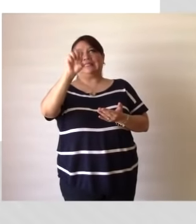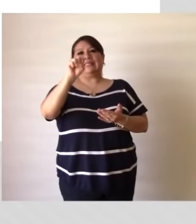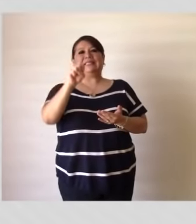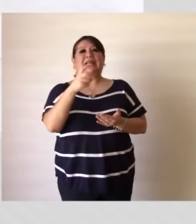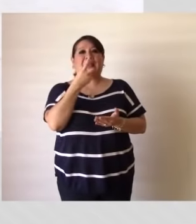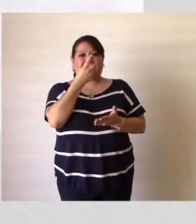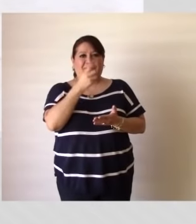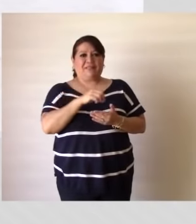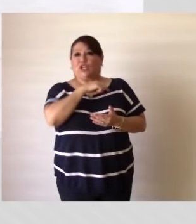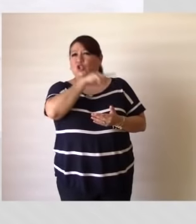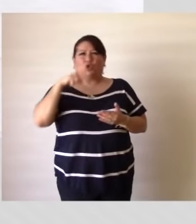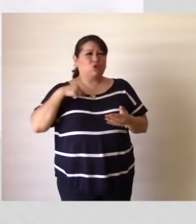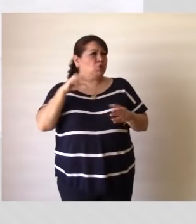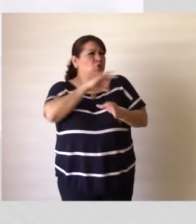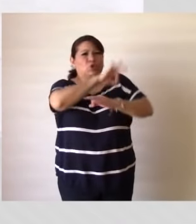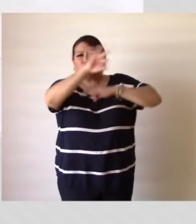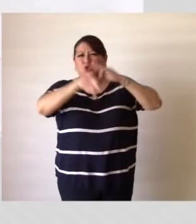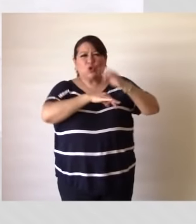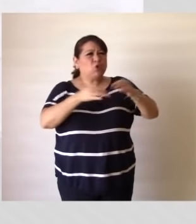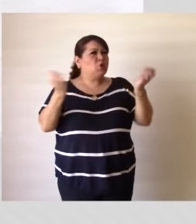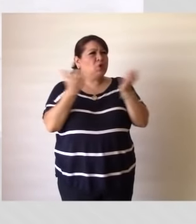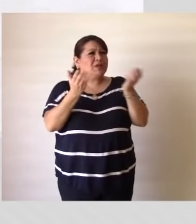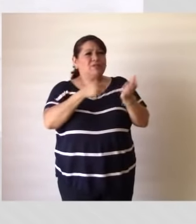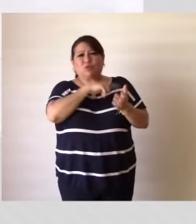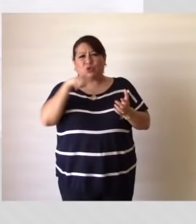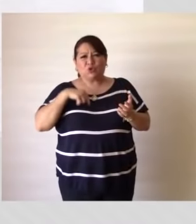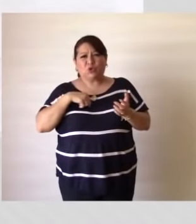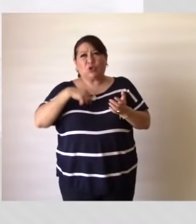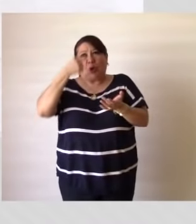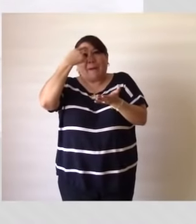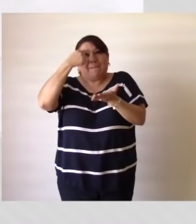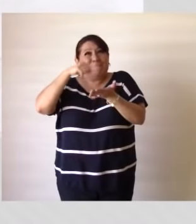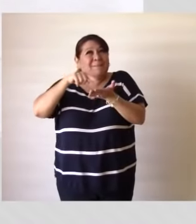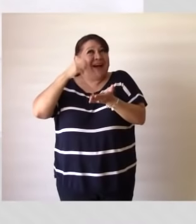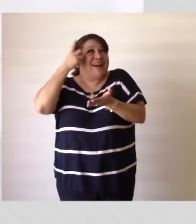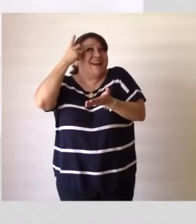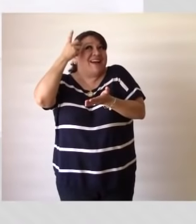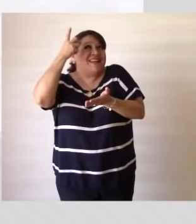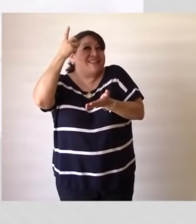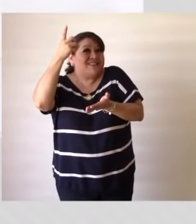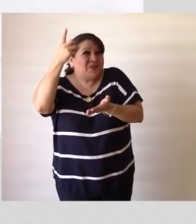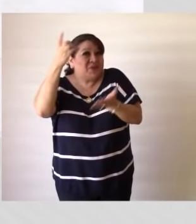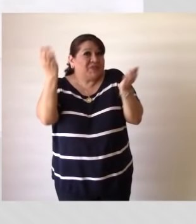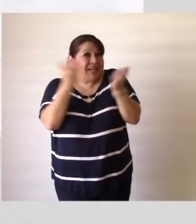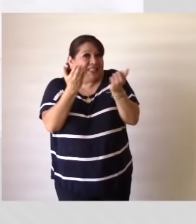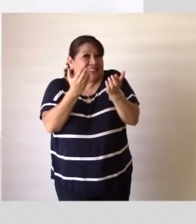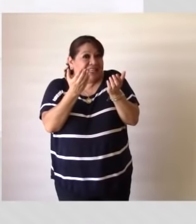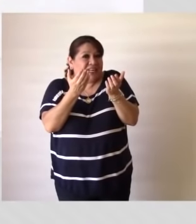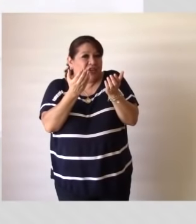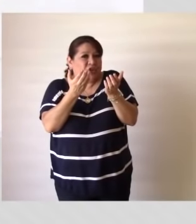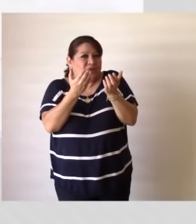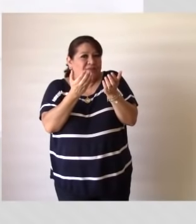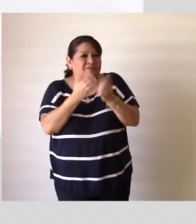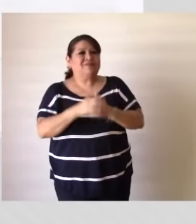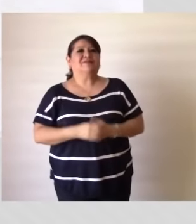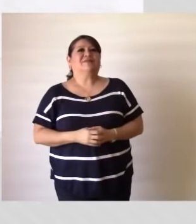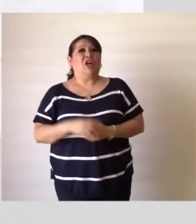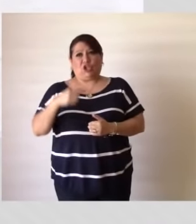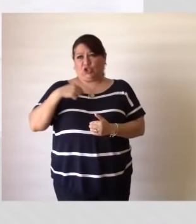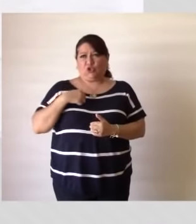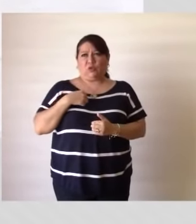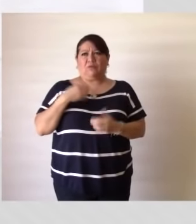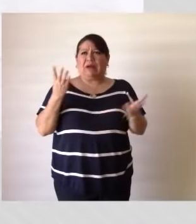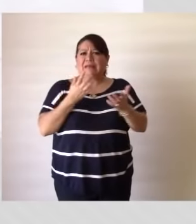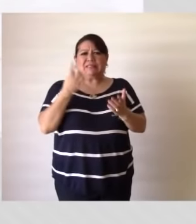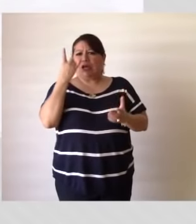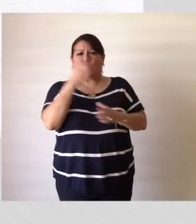cuenta te está diciendo en pocas palabras que si vas a hacer algo hazlo como para el señor porque